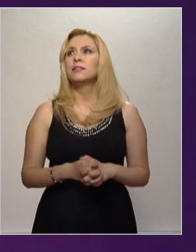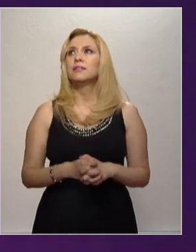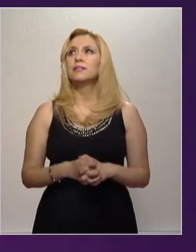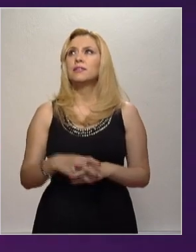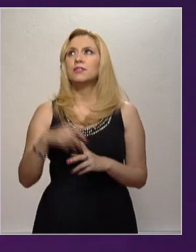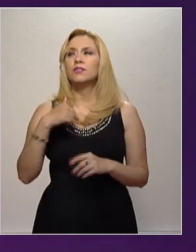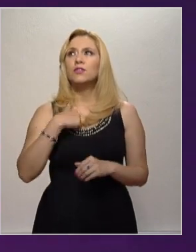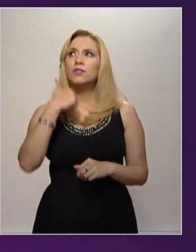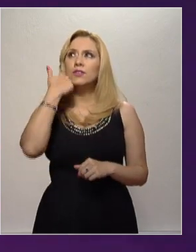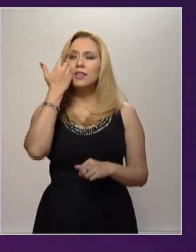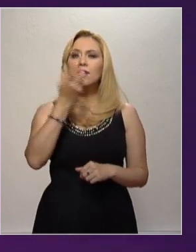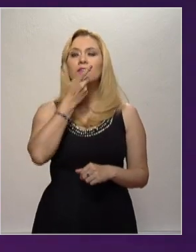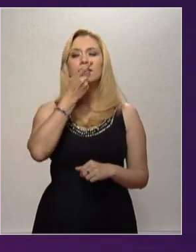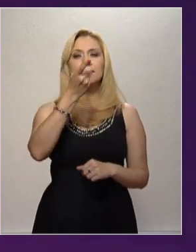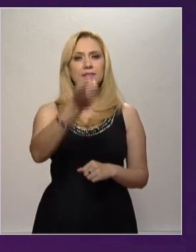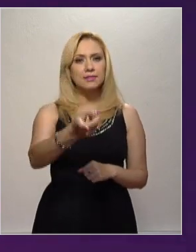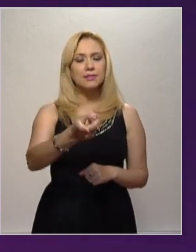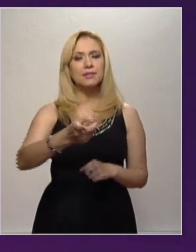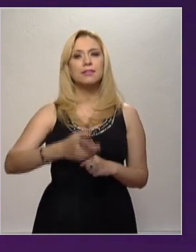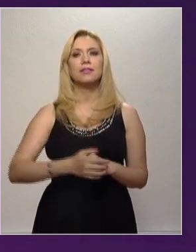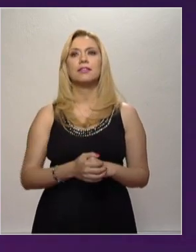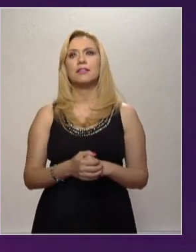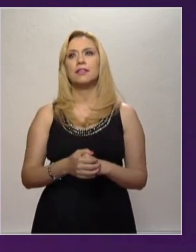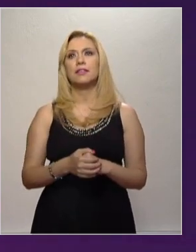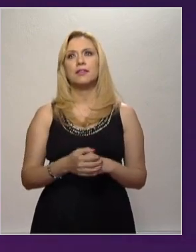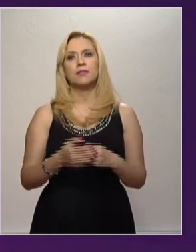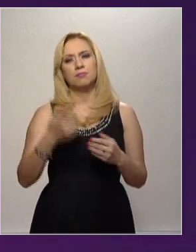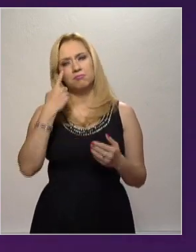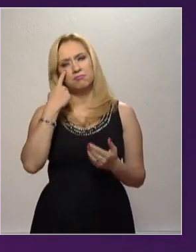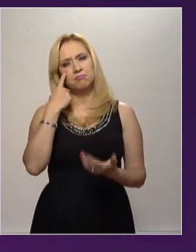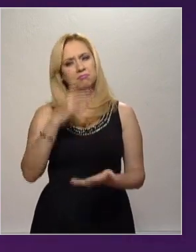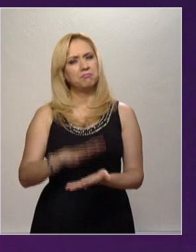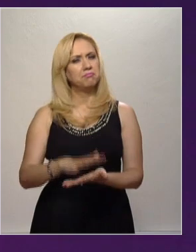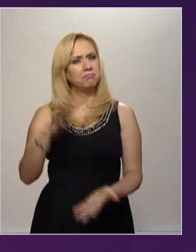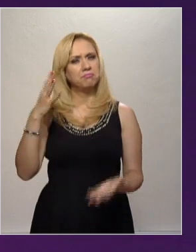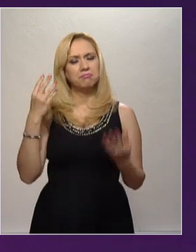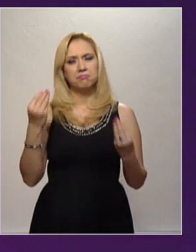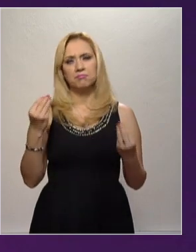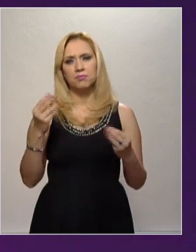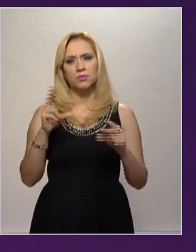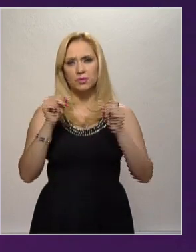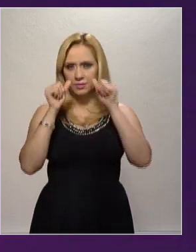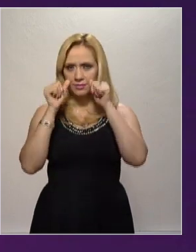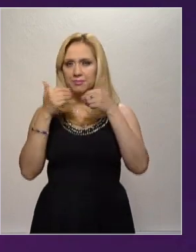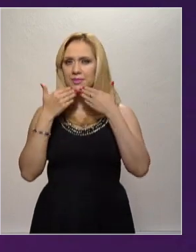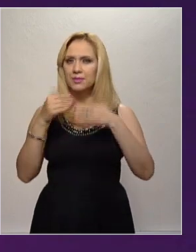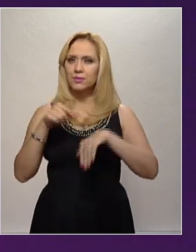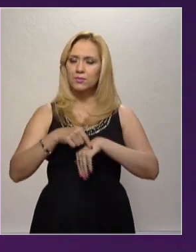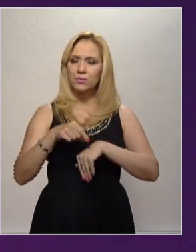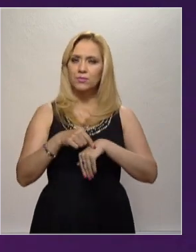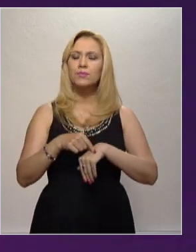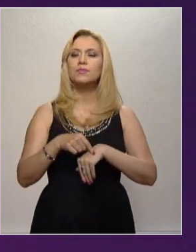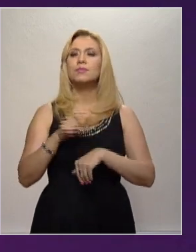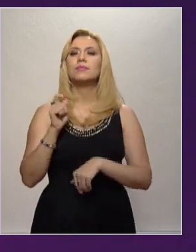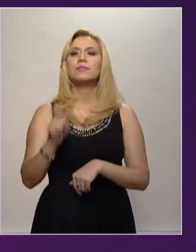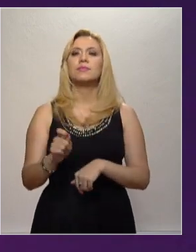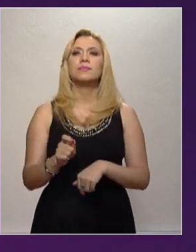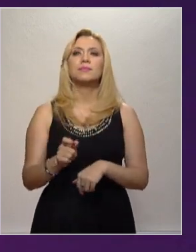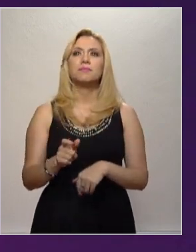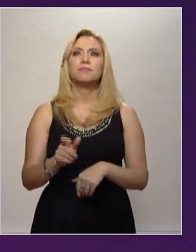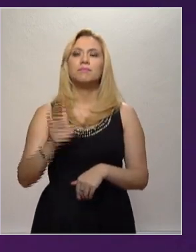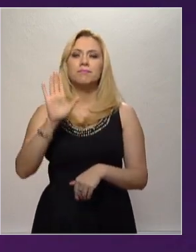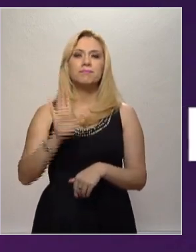que yo quisiera señalar mucho es que en muchos casos de deshumanización, incluida la violencia obstétrica, suelen verse de